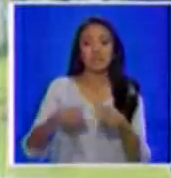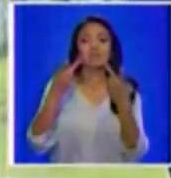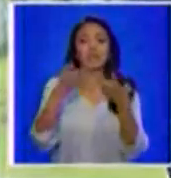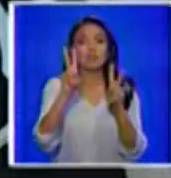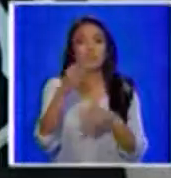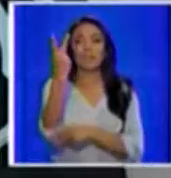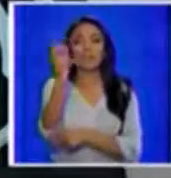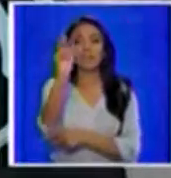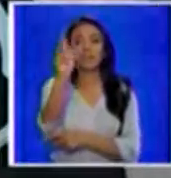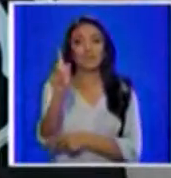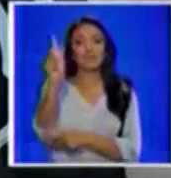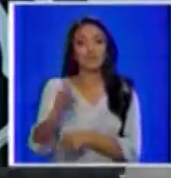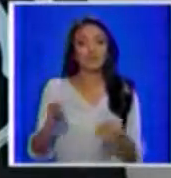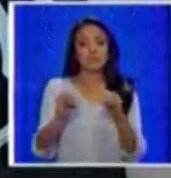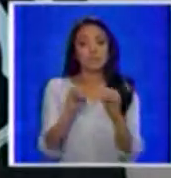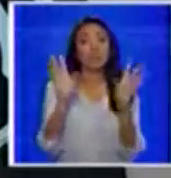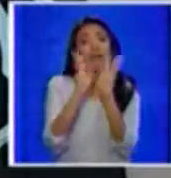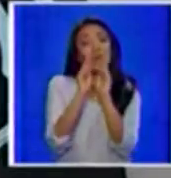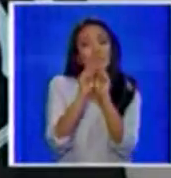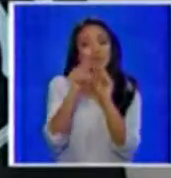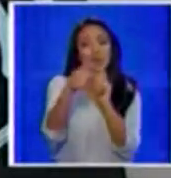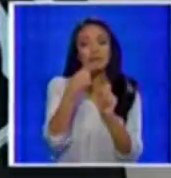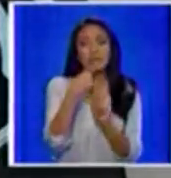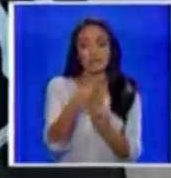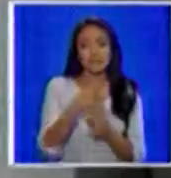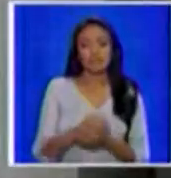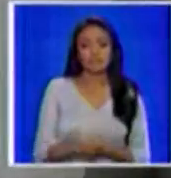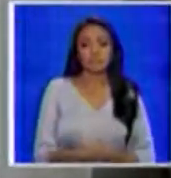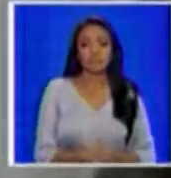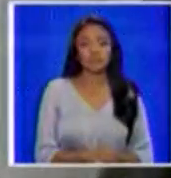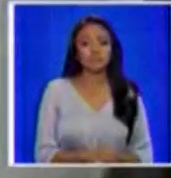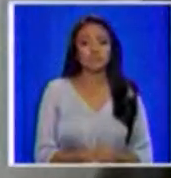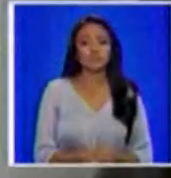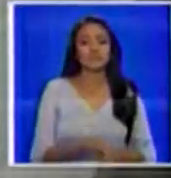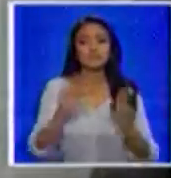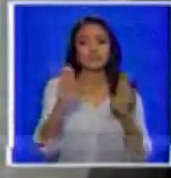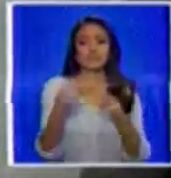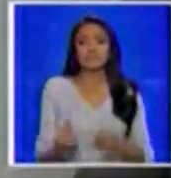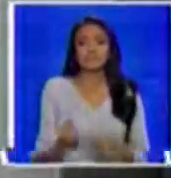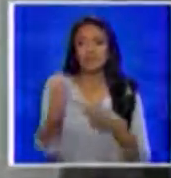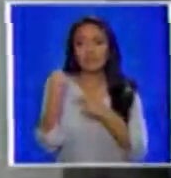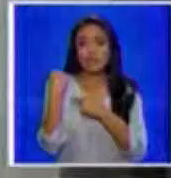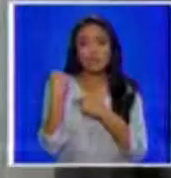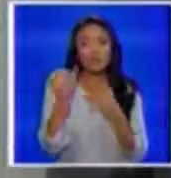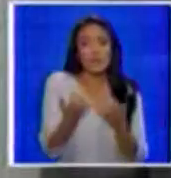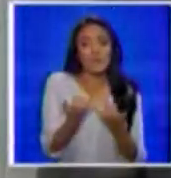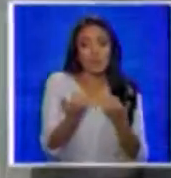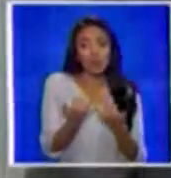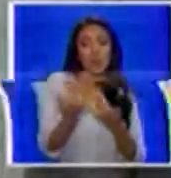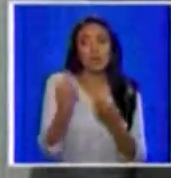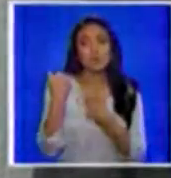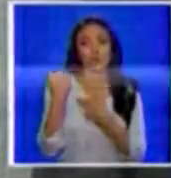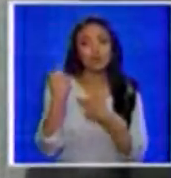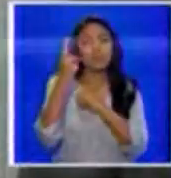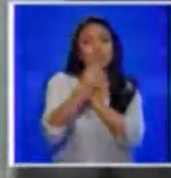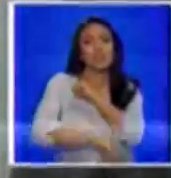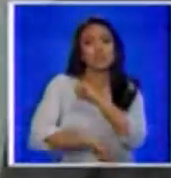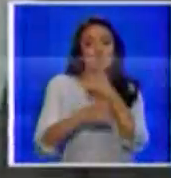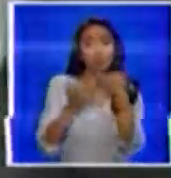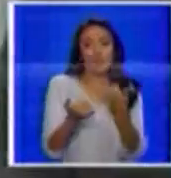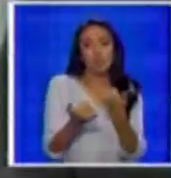Pablo Selle durante un evento de las Contralorías de Sudamérica. Responsabilidades que hoy se sancionan